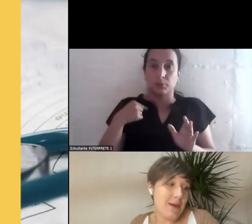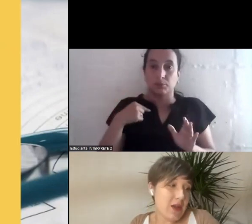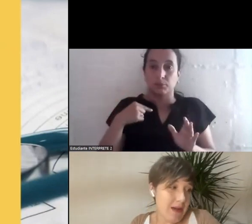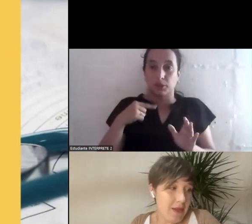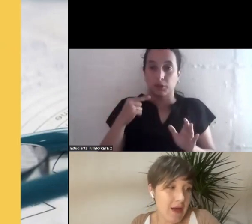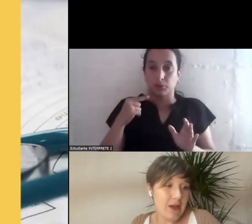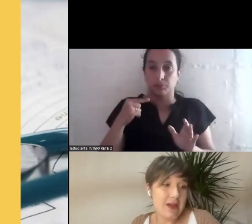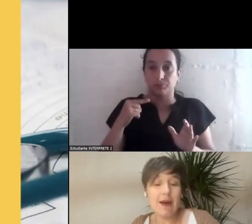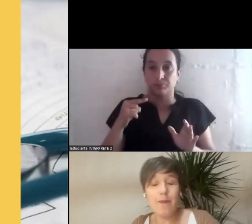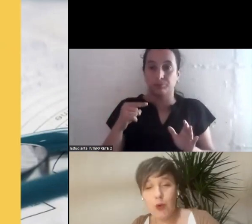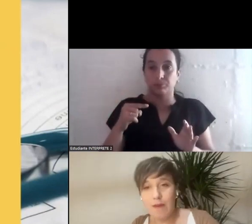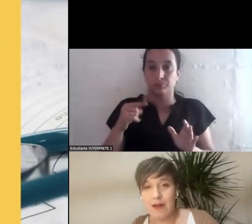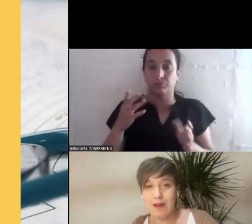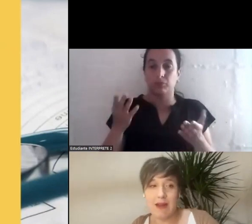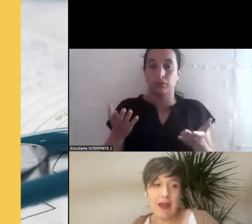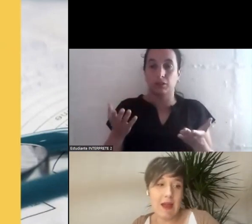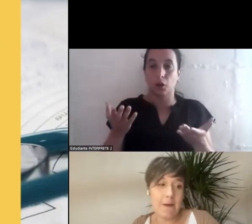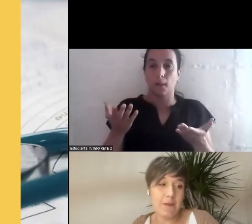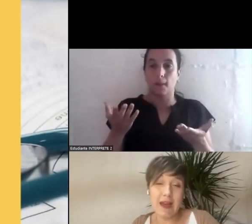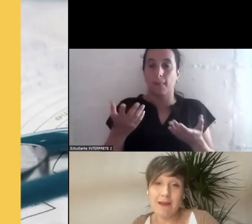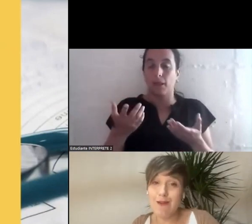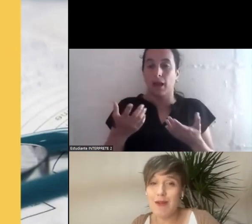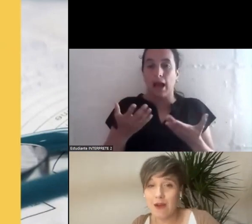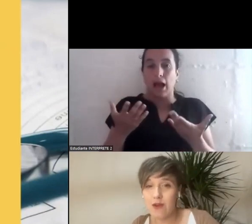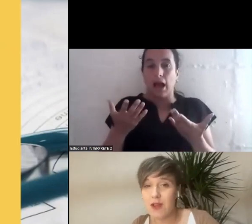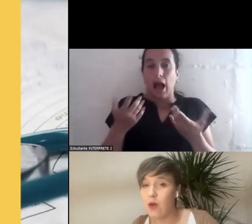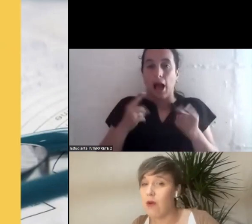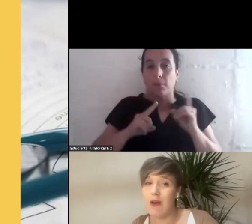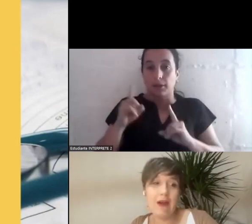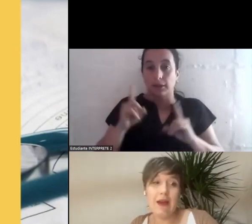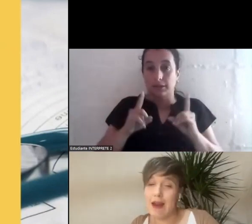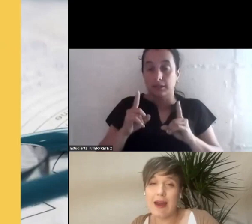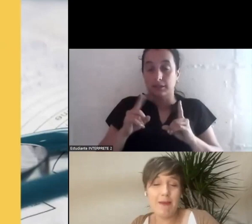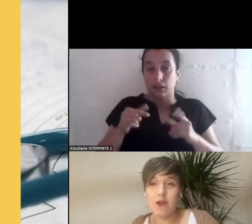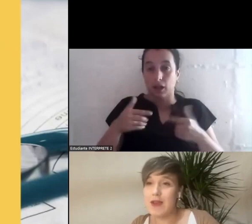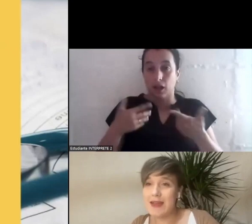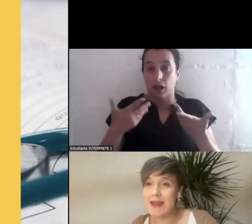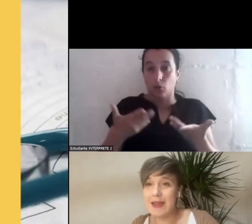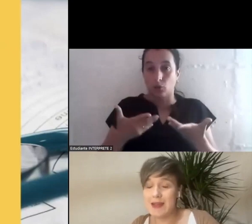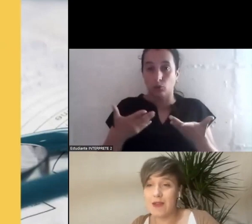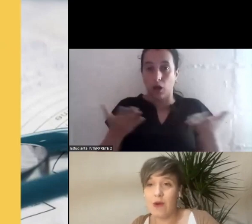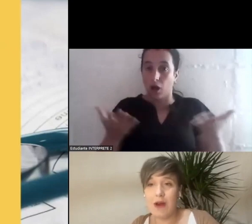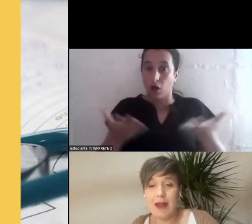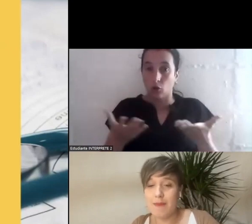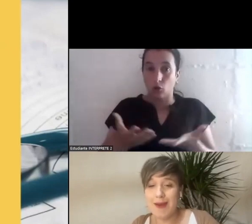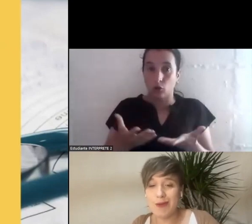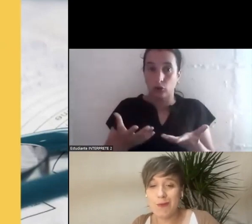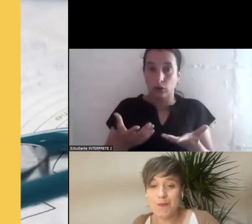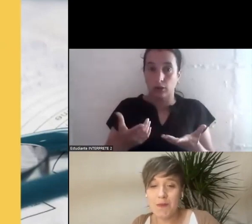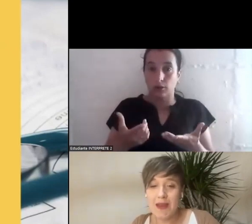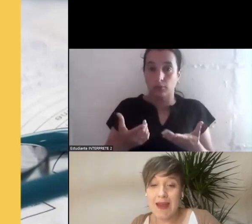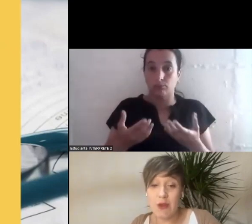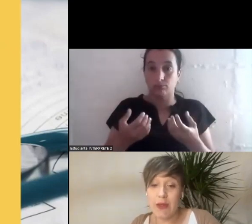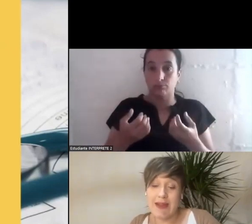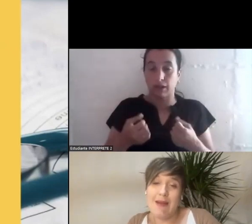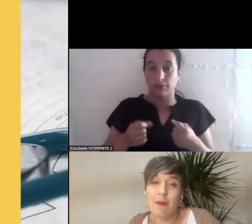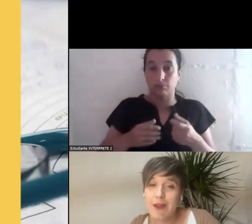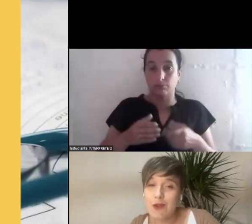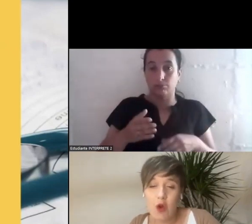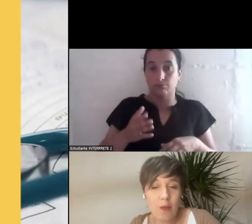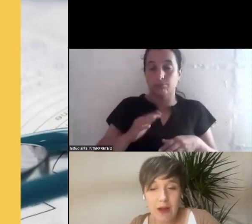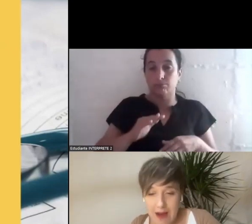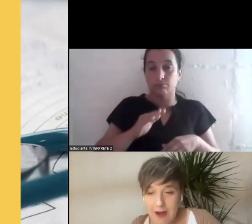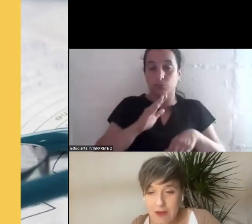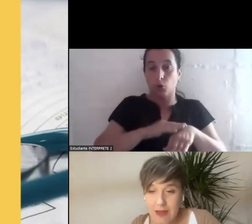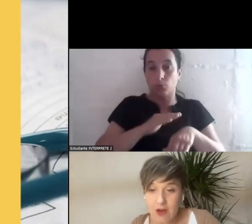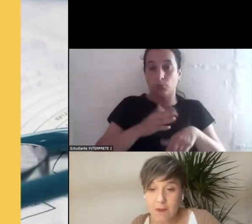Aunque hayamos avanzado y existan pruebas de cribado de diagnóstico, la gran mayoría siguen siendo con el nacimiento. Entonces, el momento